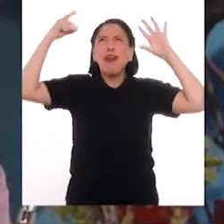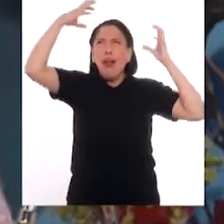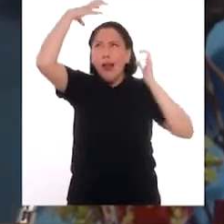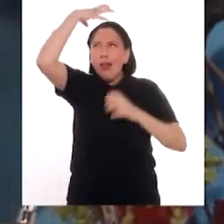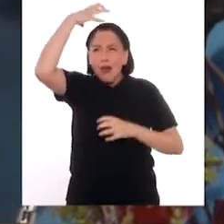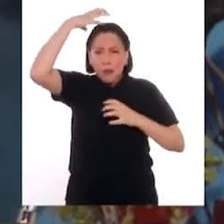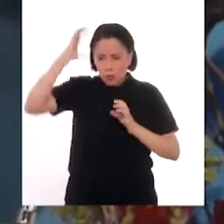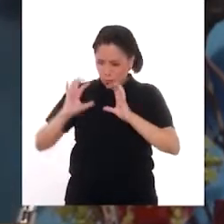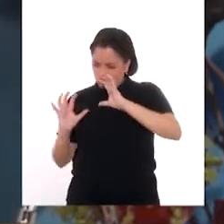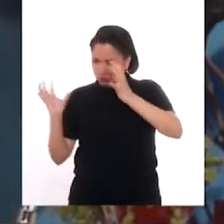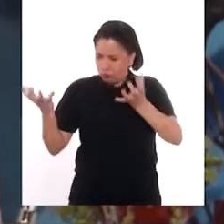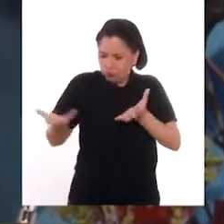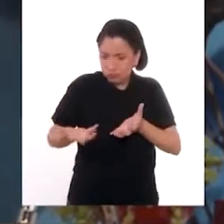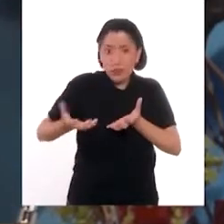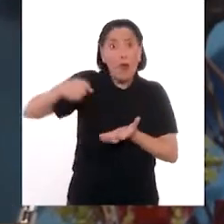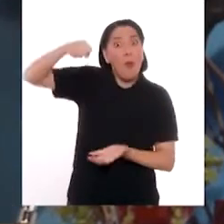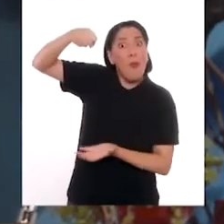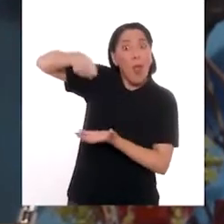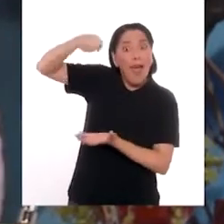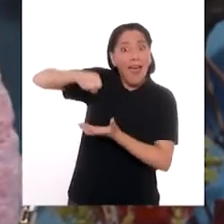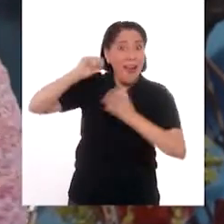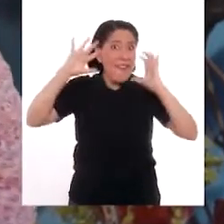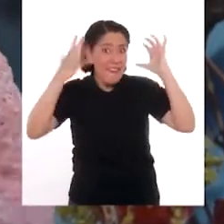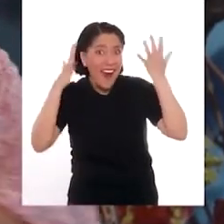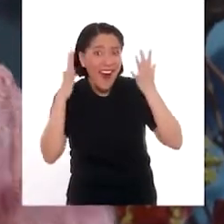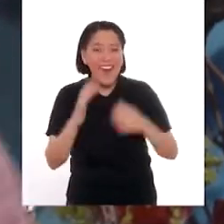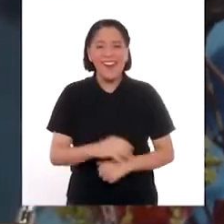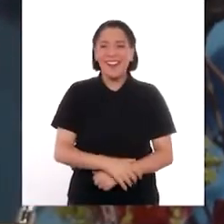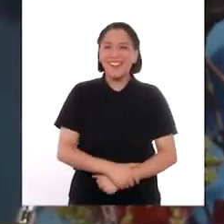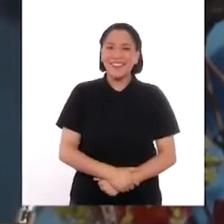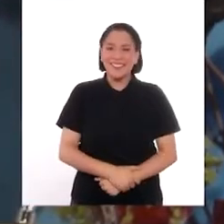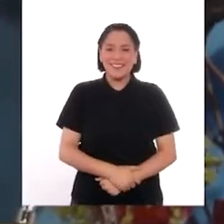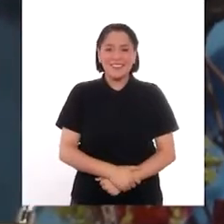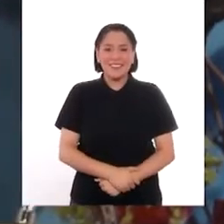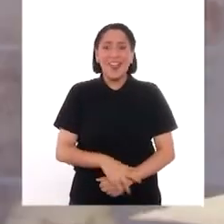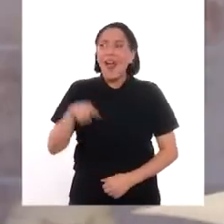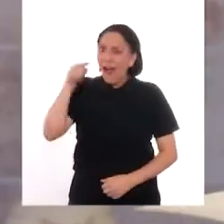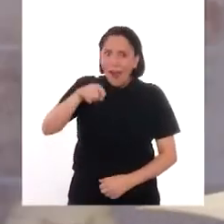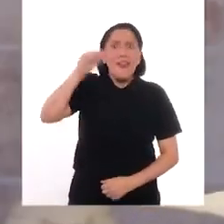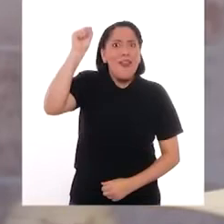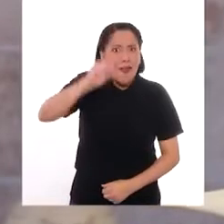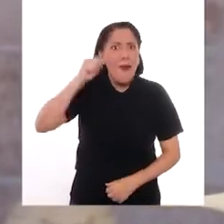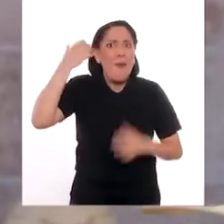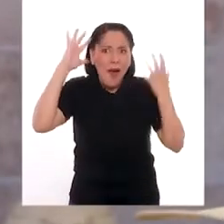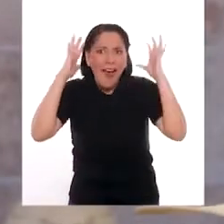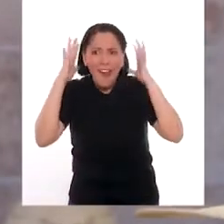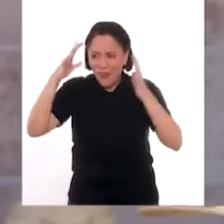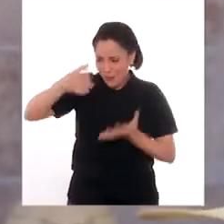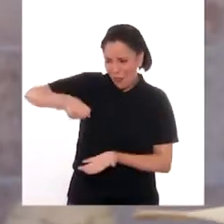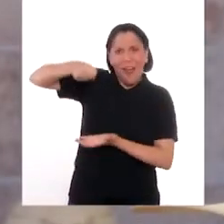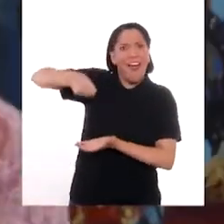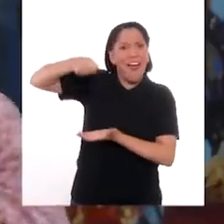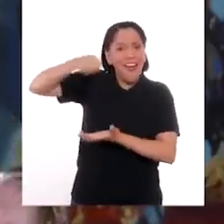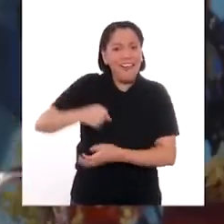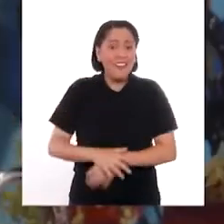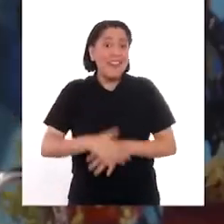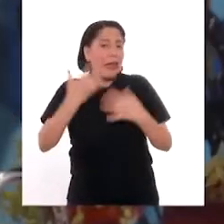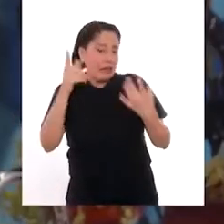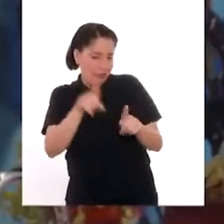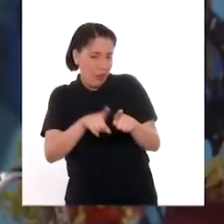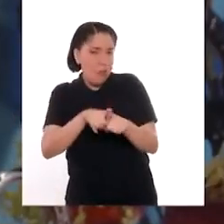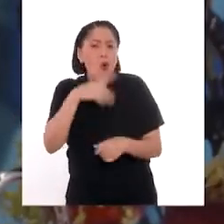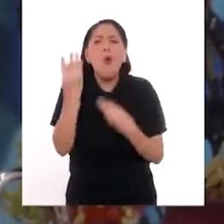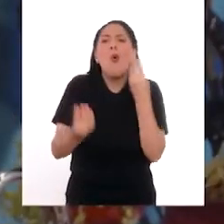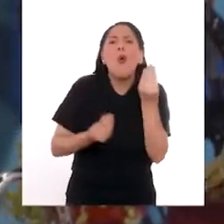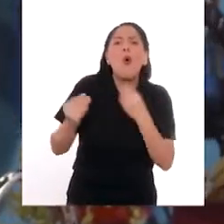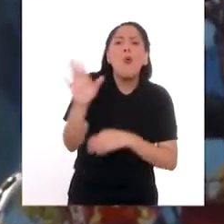imaginación en una canasta. Así. Parece una canasta.